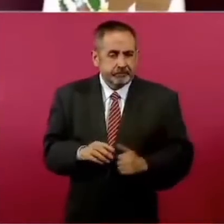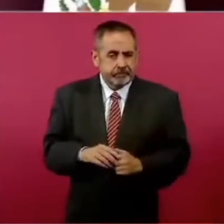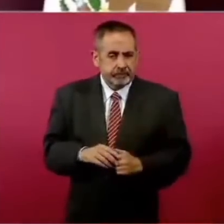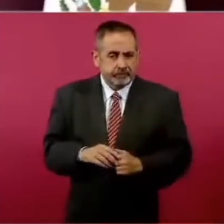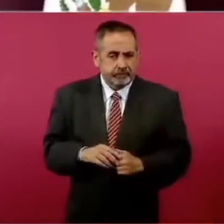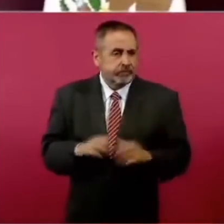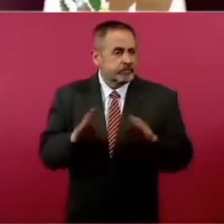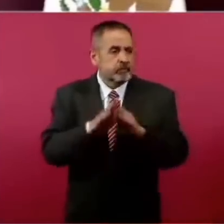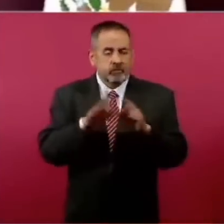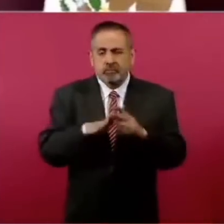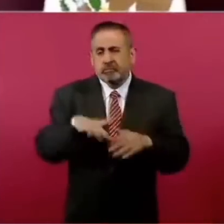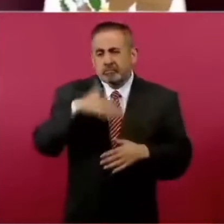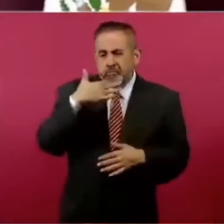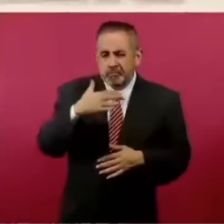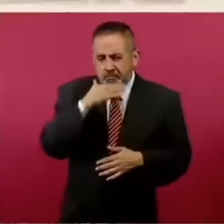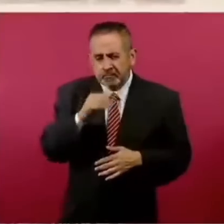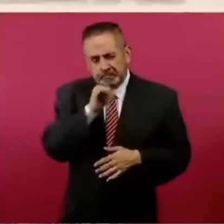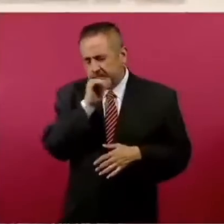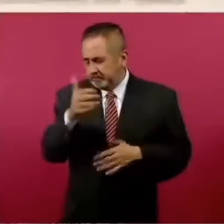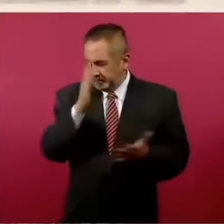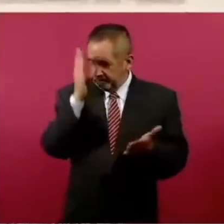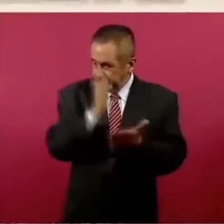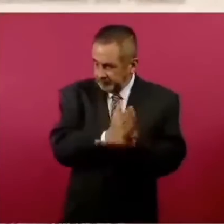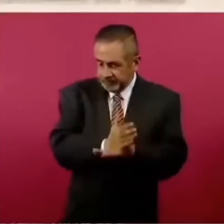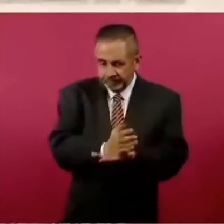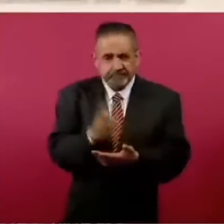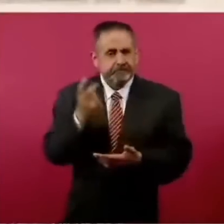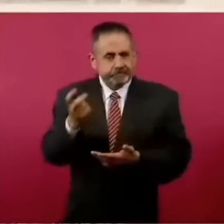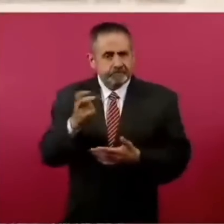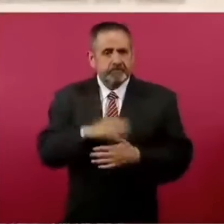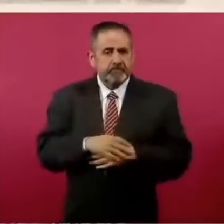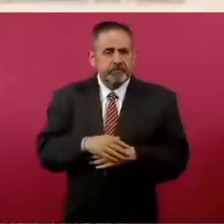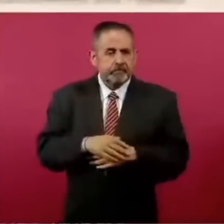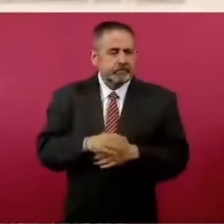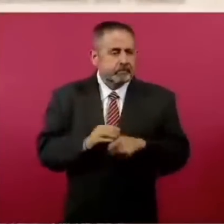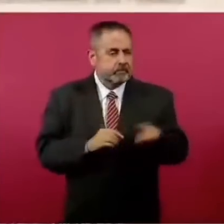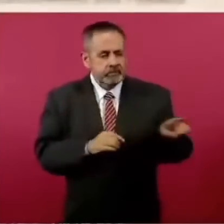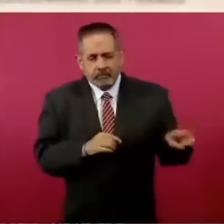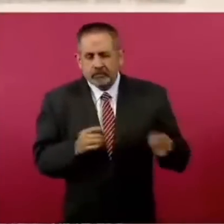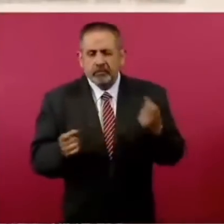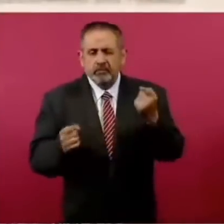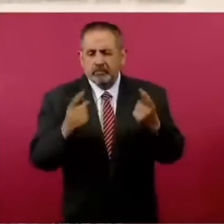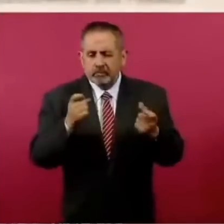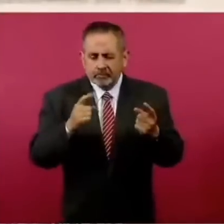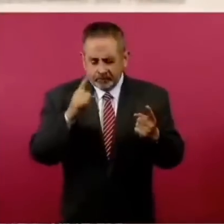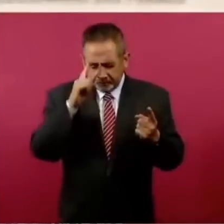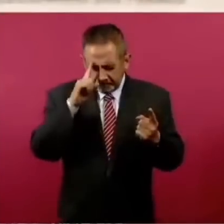No permitiendo la corrupción. Y eso ya lo van entendiendo